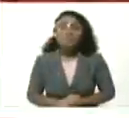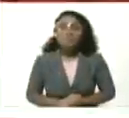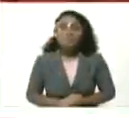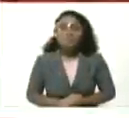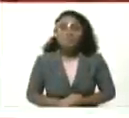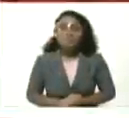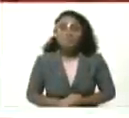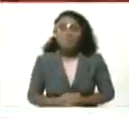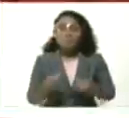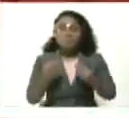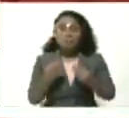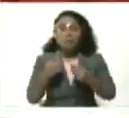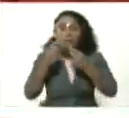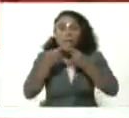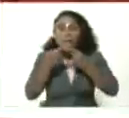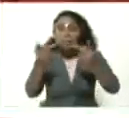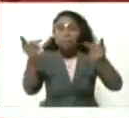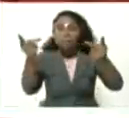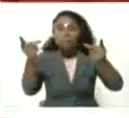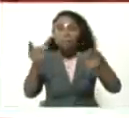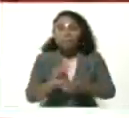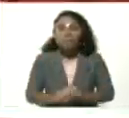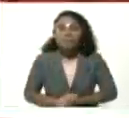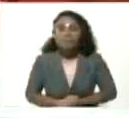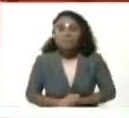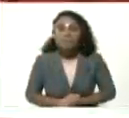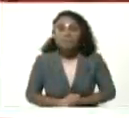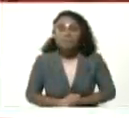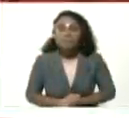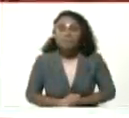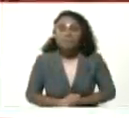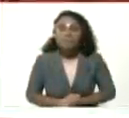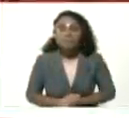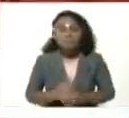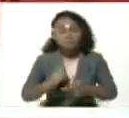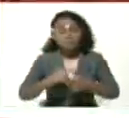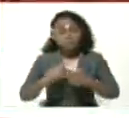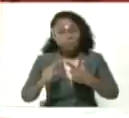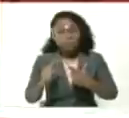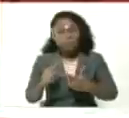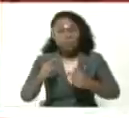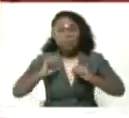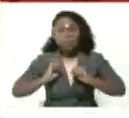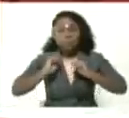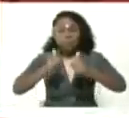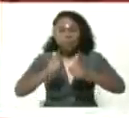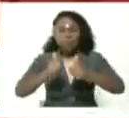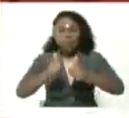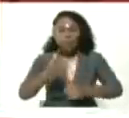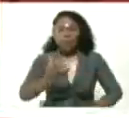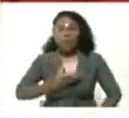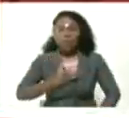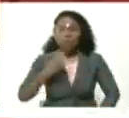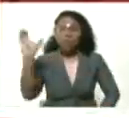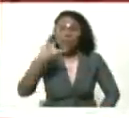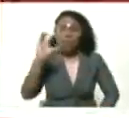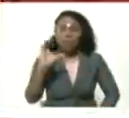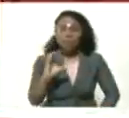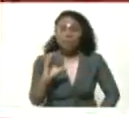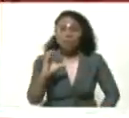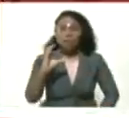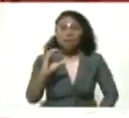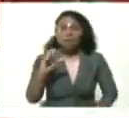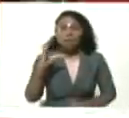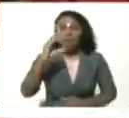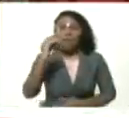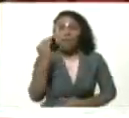Venezuela, para su difusión, para su difusión. Entonces, arrancamos. Alcaldía de Caracas, Carmen Meléndez.